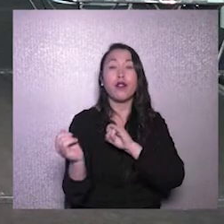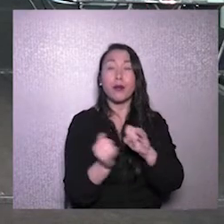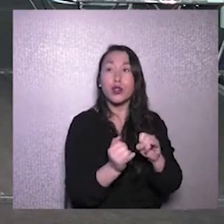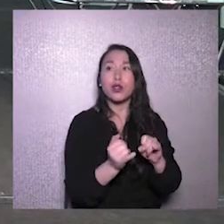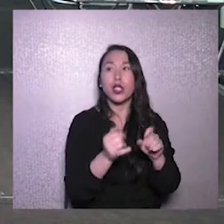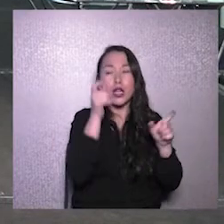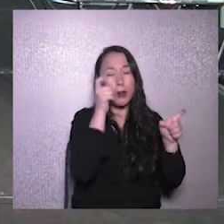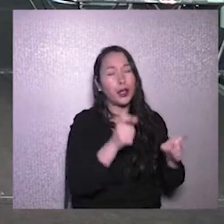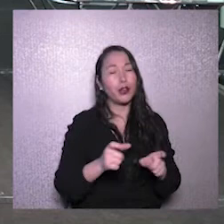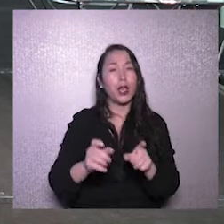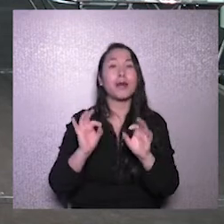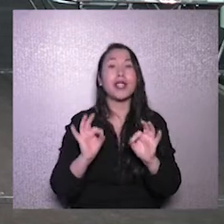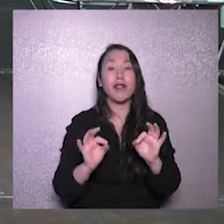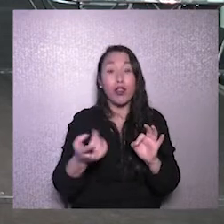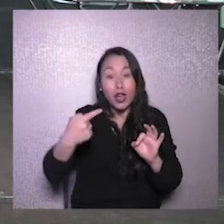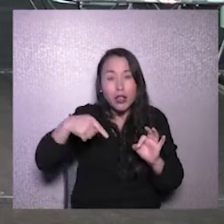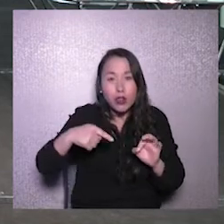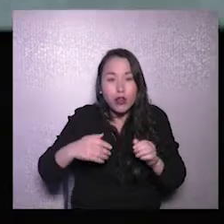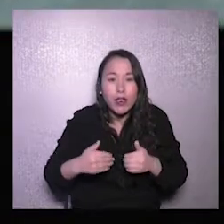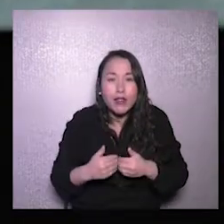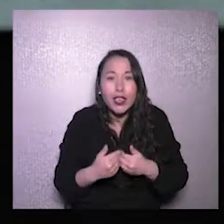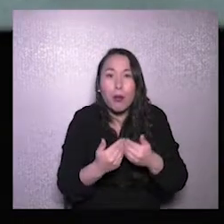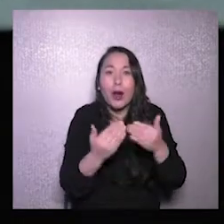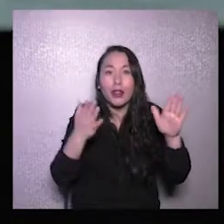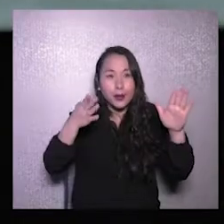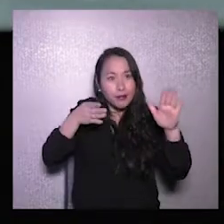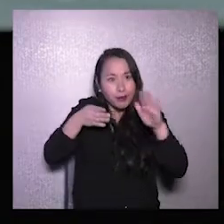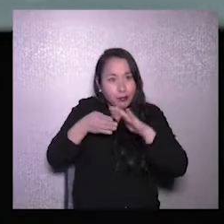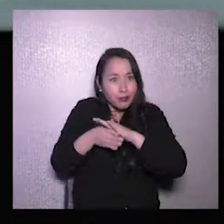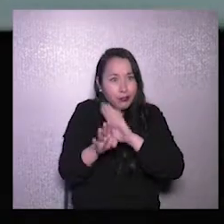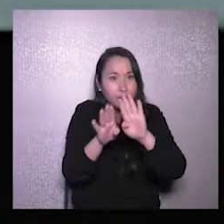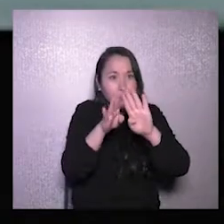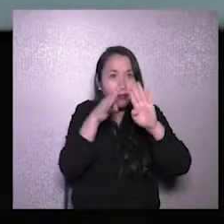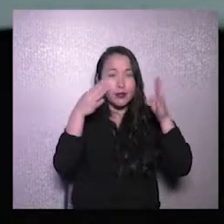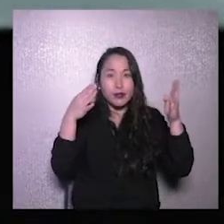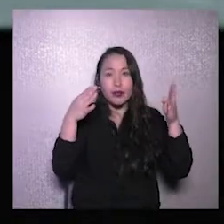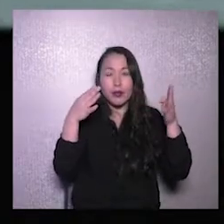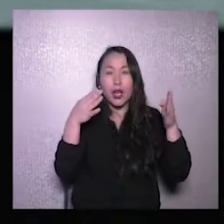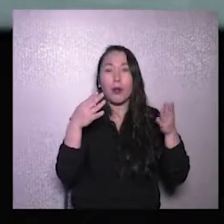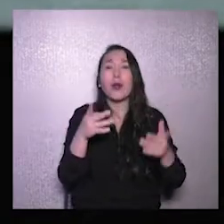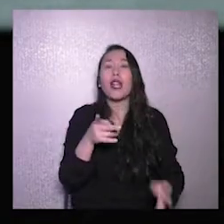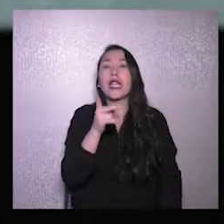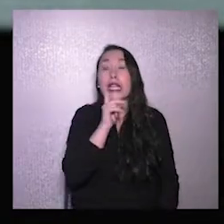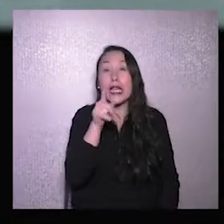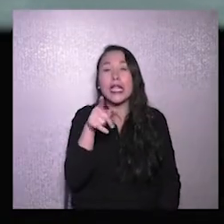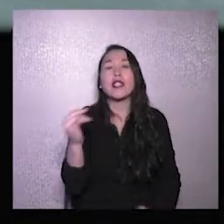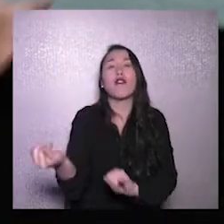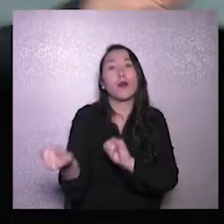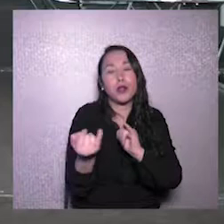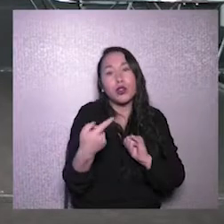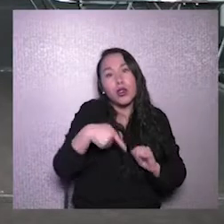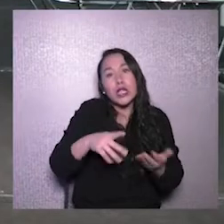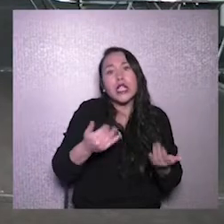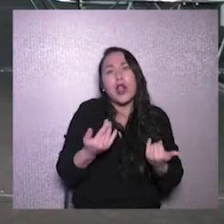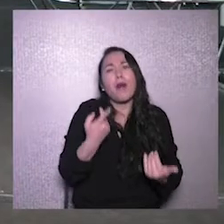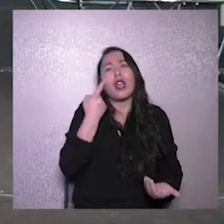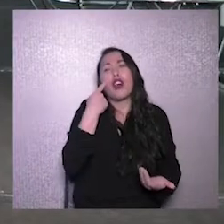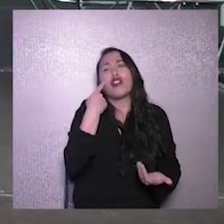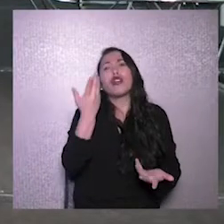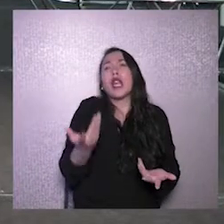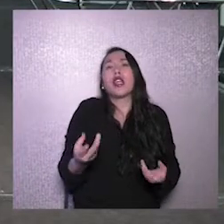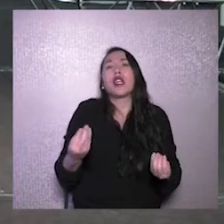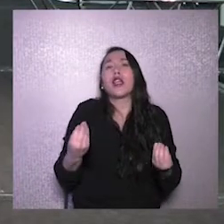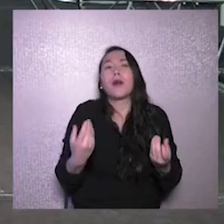monitores específicos, nos van a abrir la puerta para poder contar con esa información que necesitamos para conocer qué es lo que pasa en ese